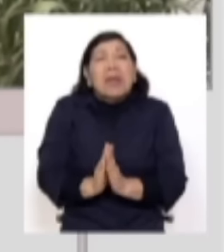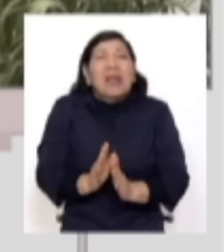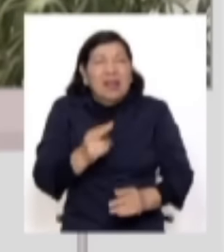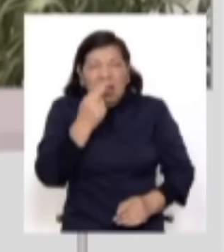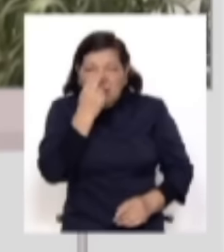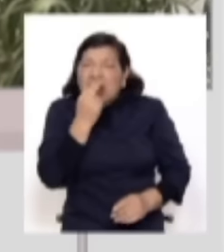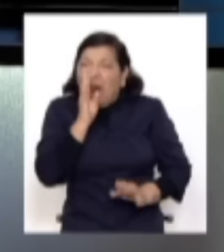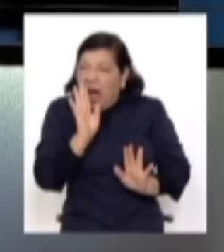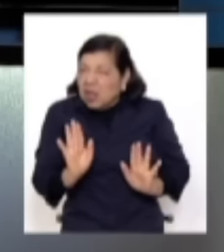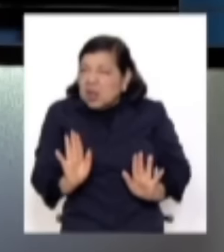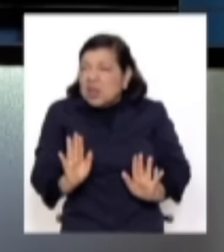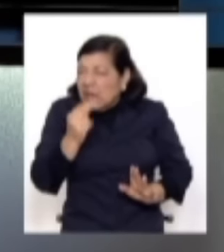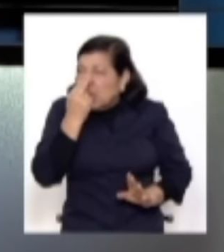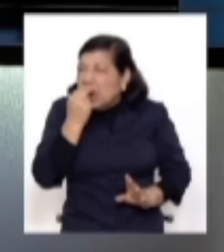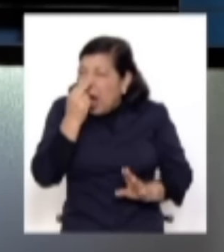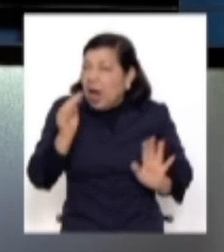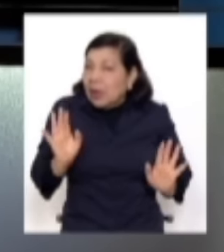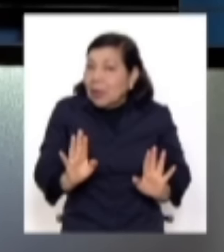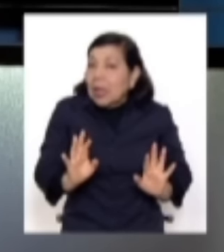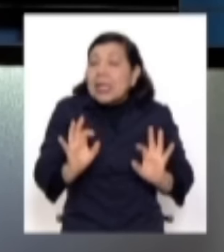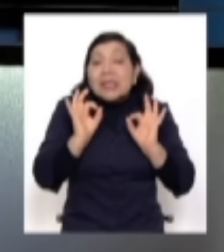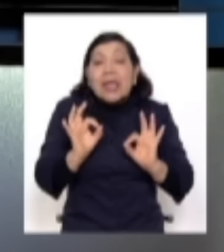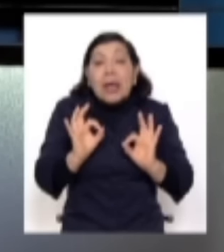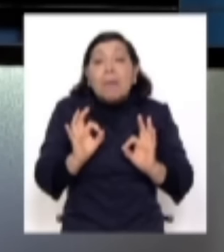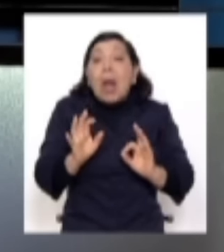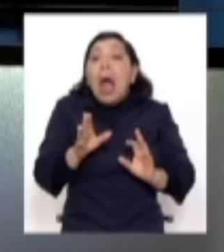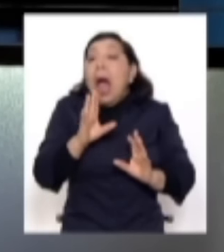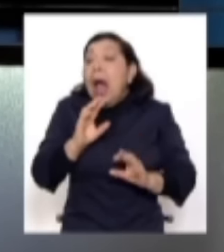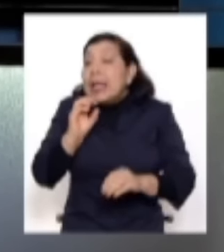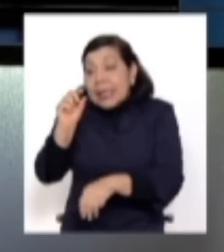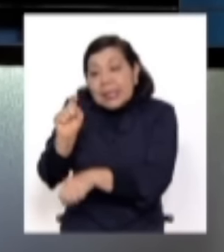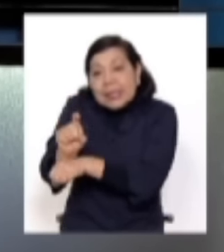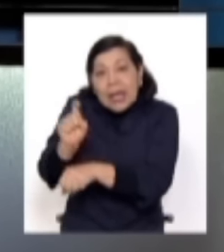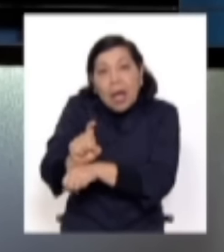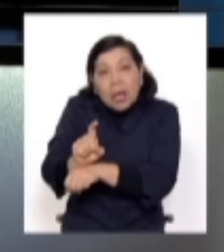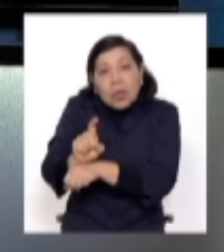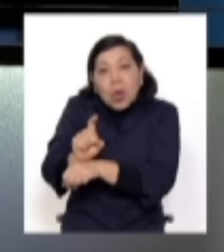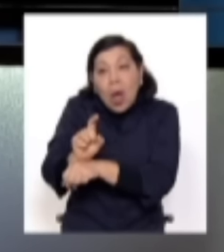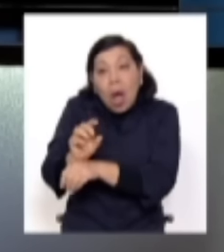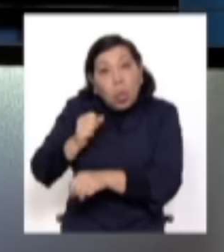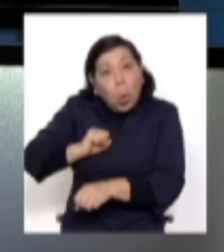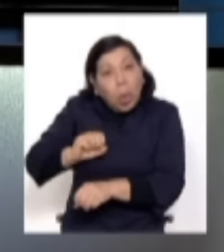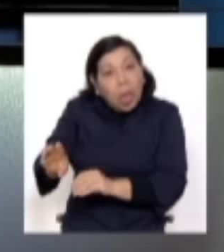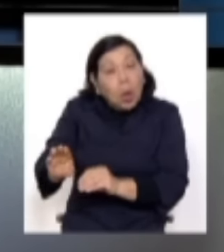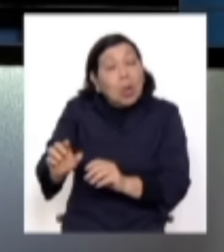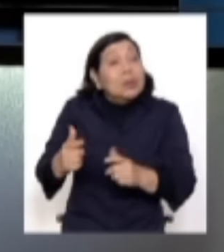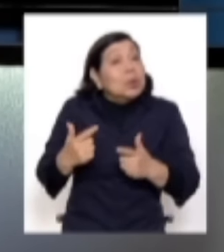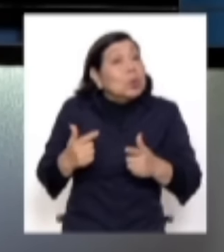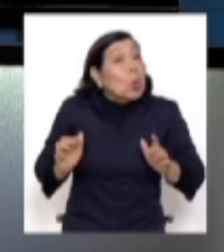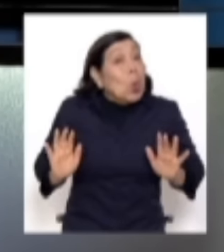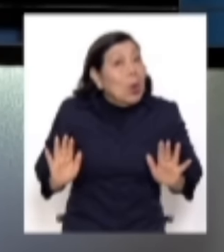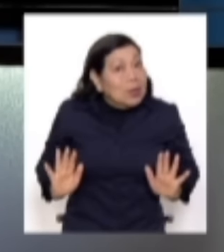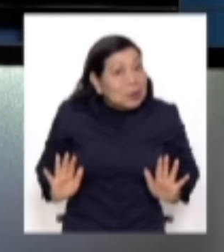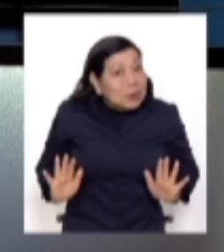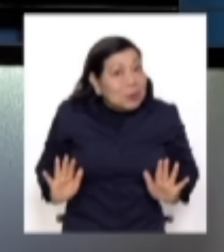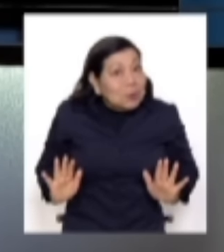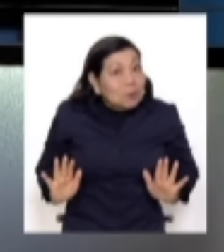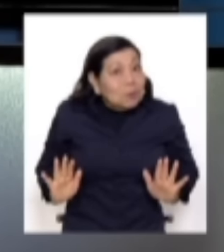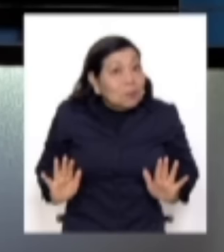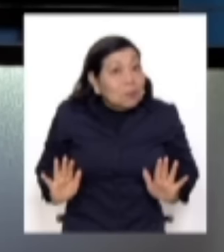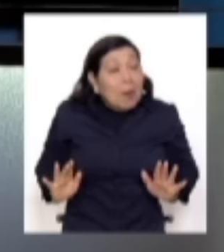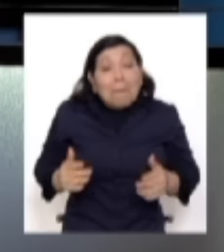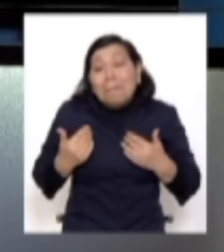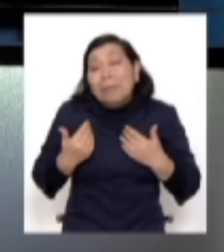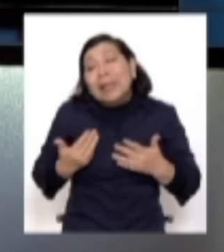algo extrañas, ¿no? Claro que sí. Siempre la comunicación con los niños en casa va a ser fundamental. Por suerte ha sido pues